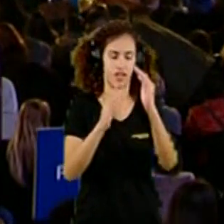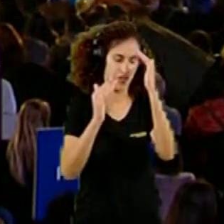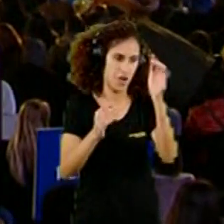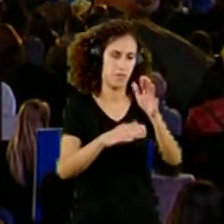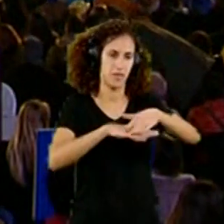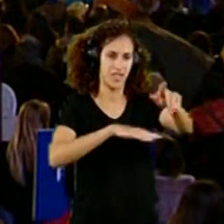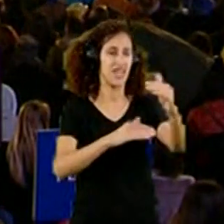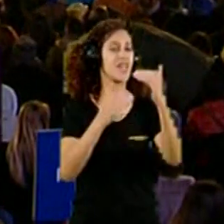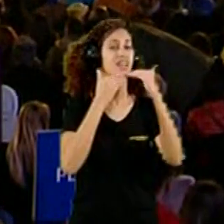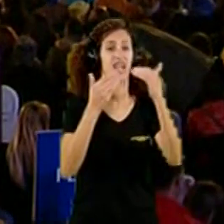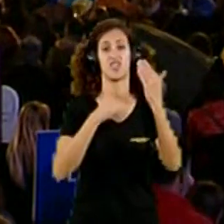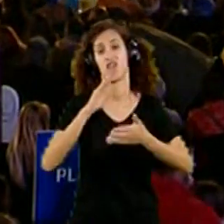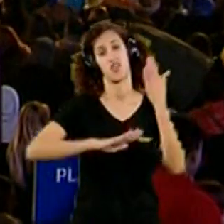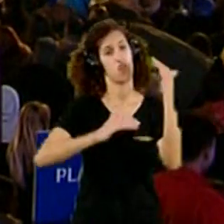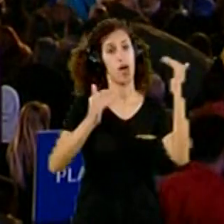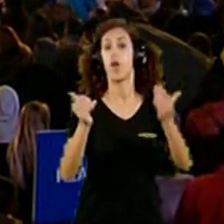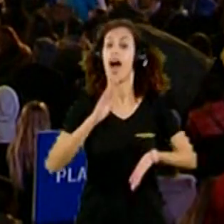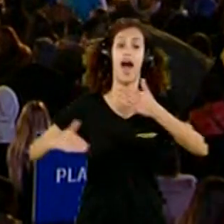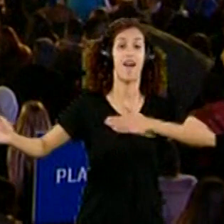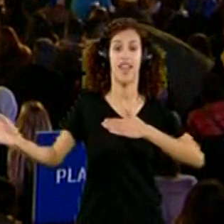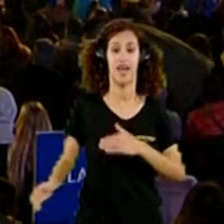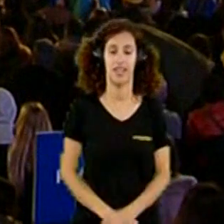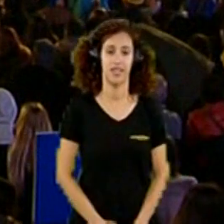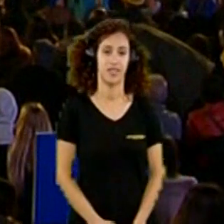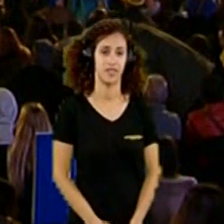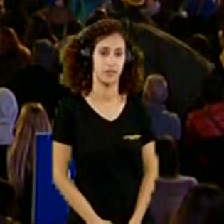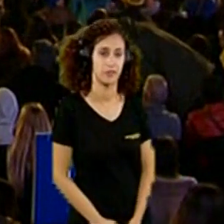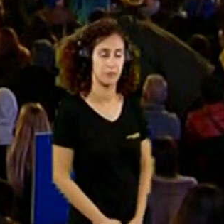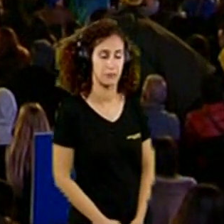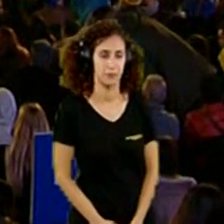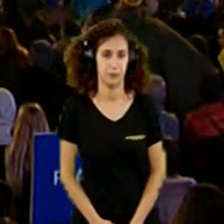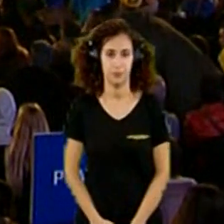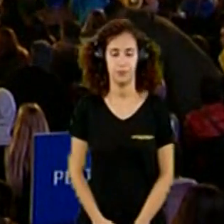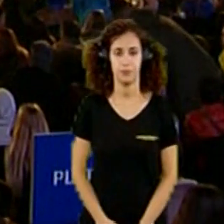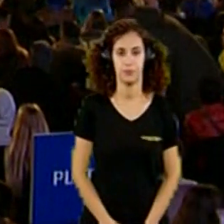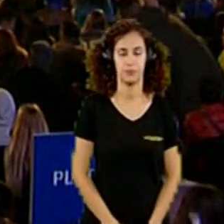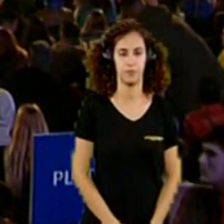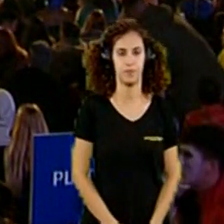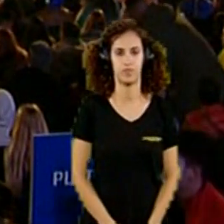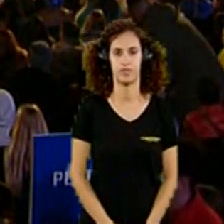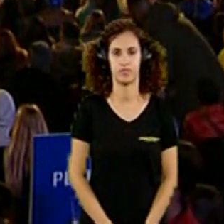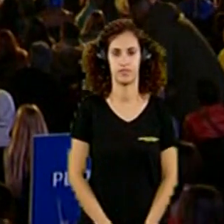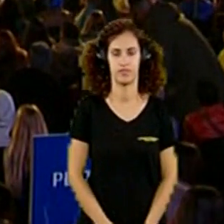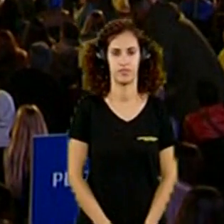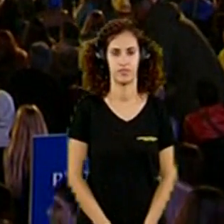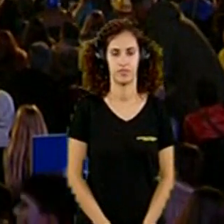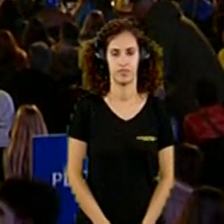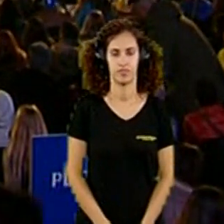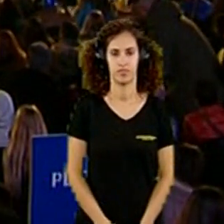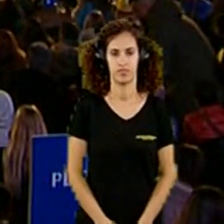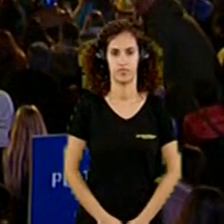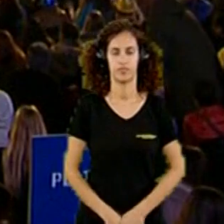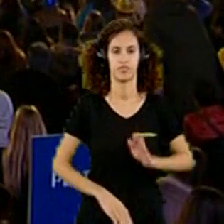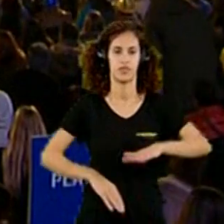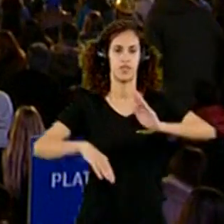Vale, muchísimas gracias, nos vamos a bailar. Javito, que canta ya la despedida, y recuerden en Twitter el almohadilla final